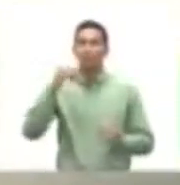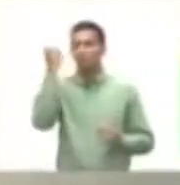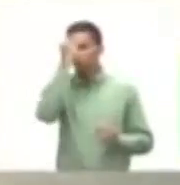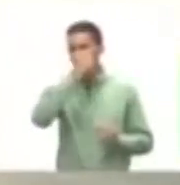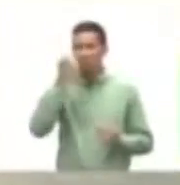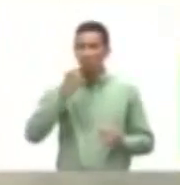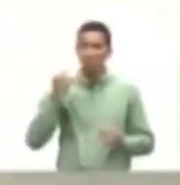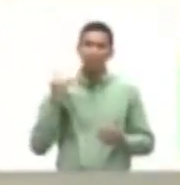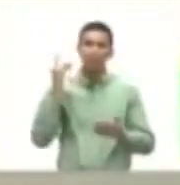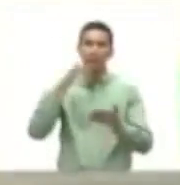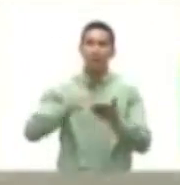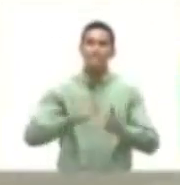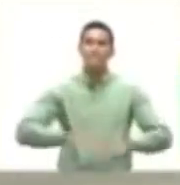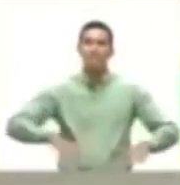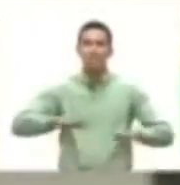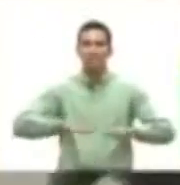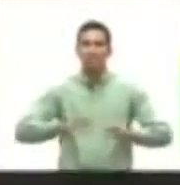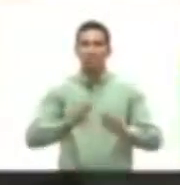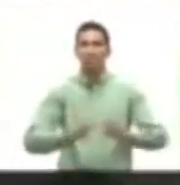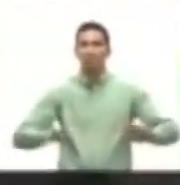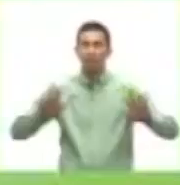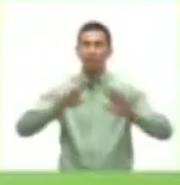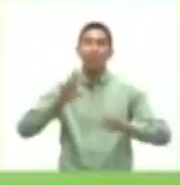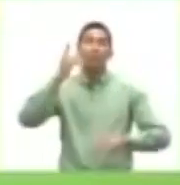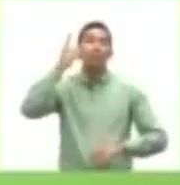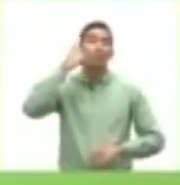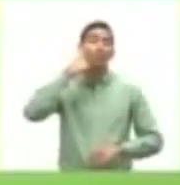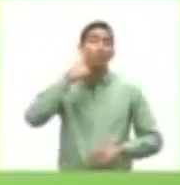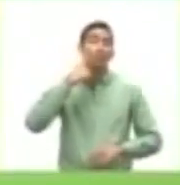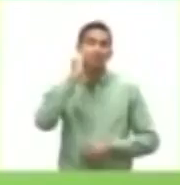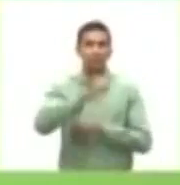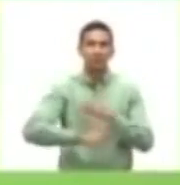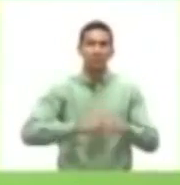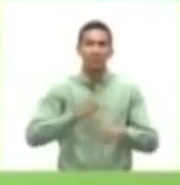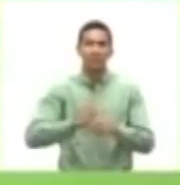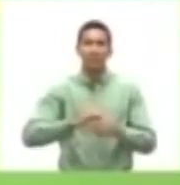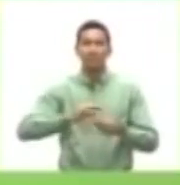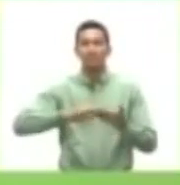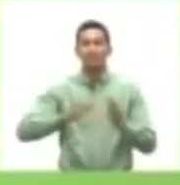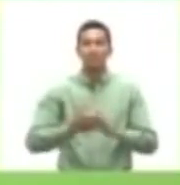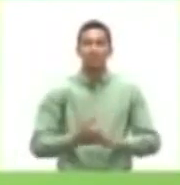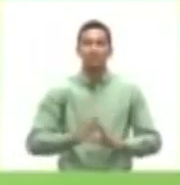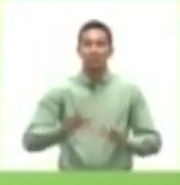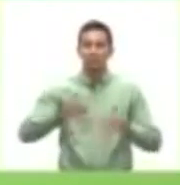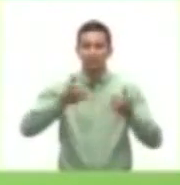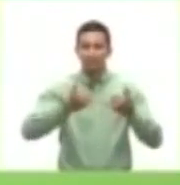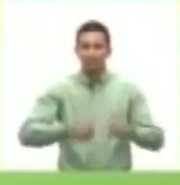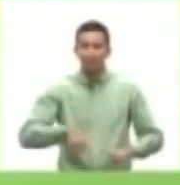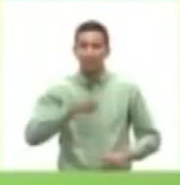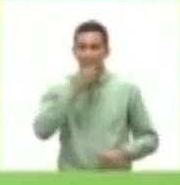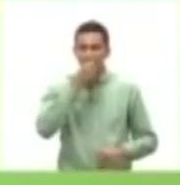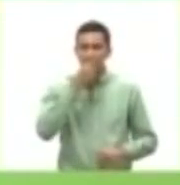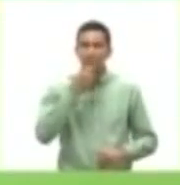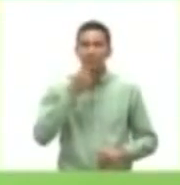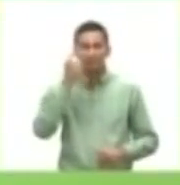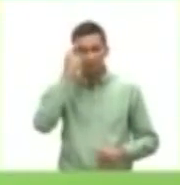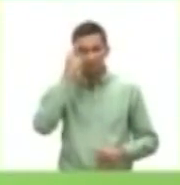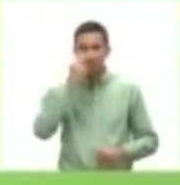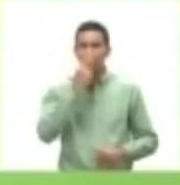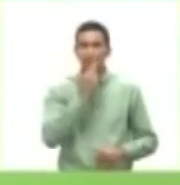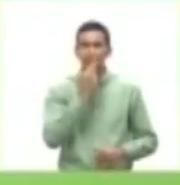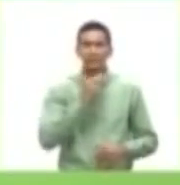Día Internacional de la Paz. Y hasta aquí las noticias del entretenimiento. Recuerden que la cita es como siempre, de 6 y 30